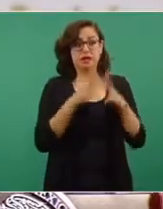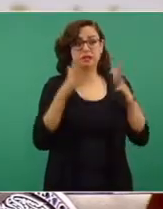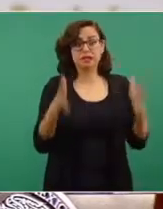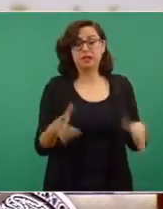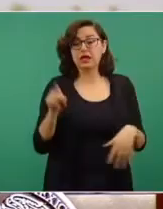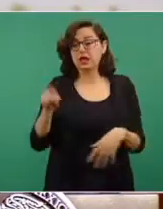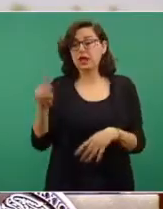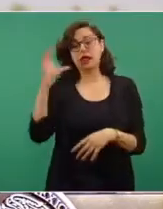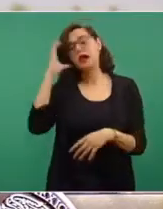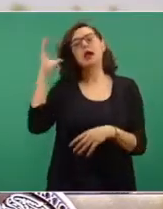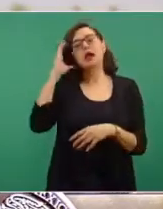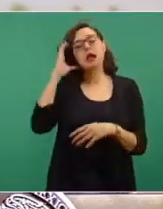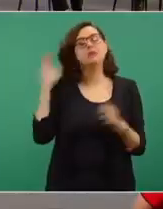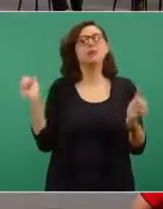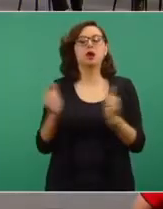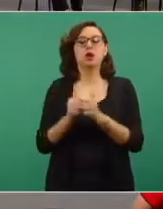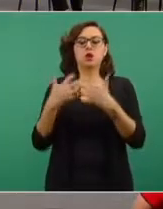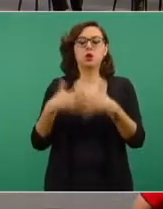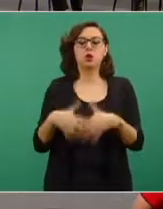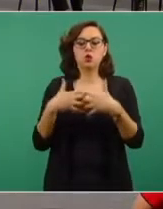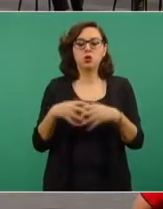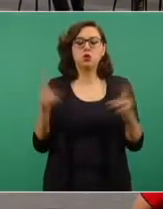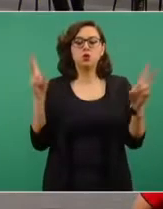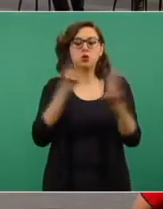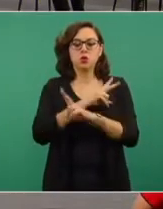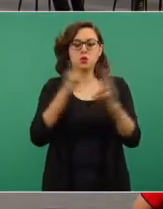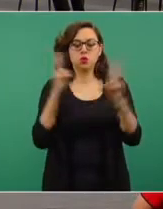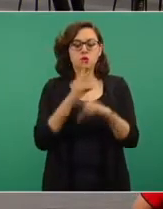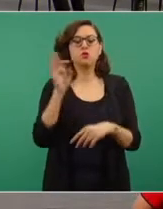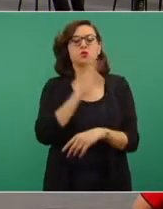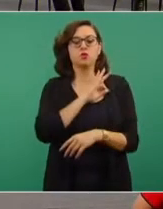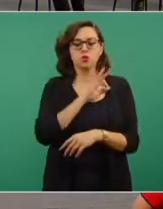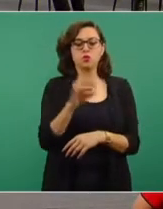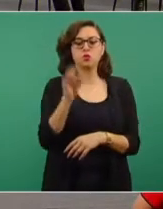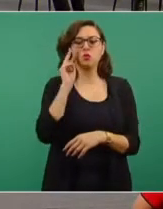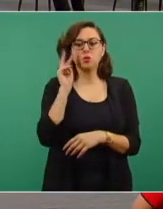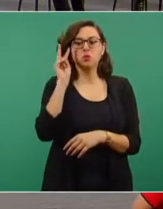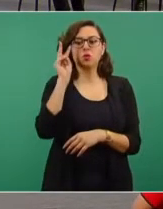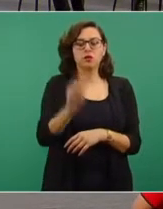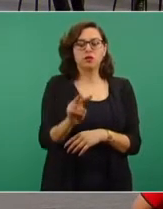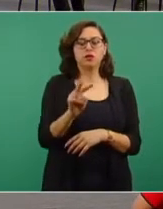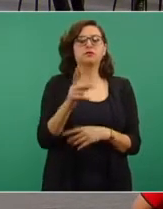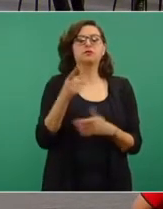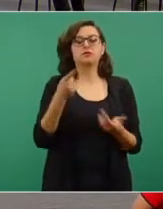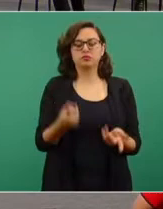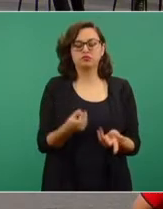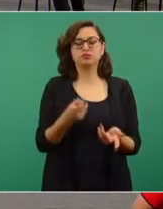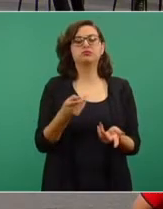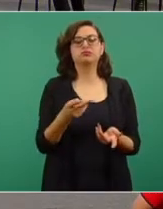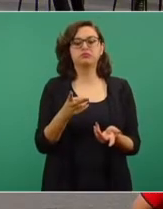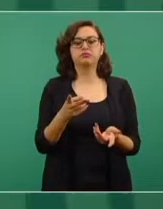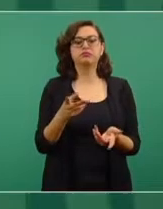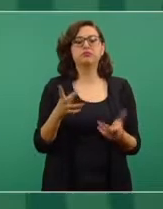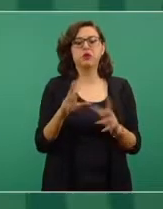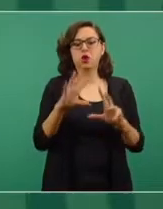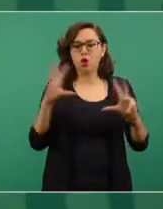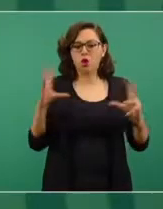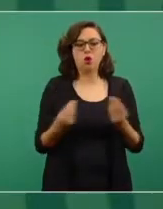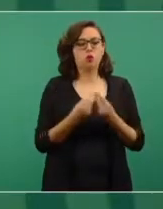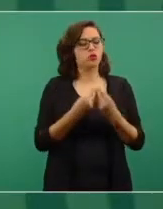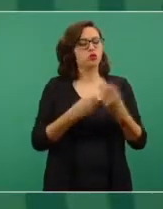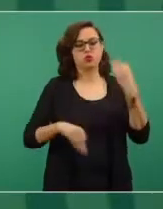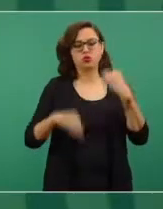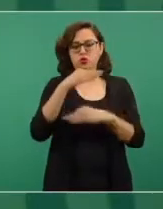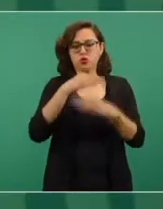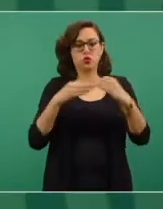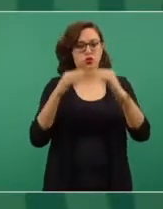ocupación general. Y vemos esta reducción que es muy consistente con el resto de los indicadores, casos estimados, la propia mortalidad que va